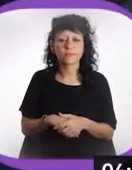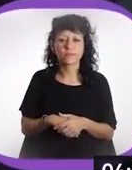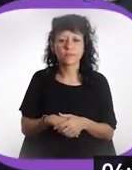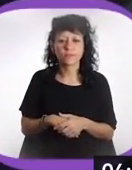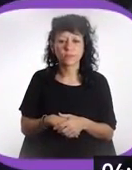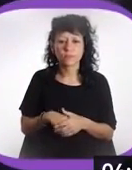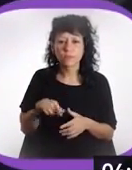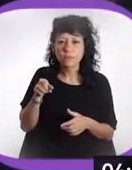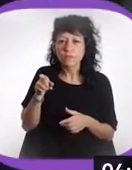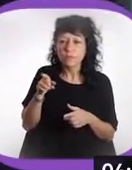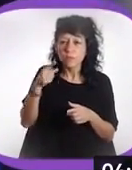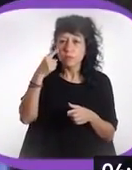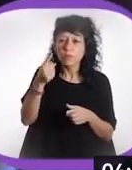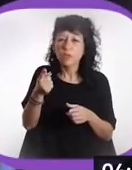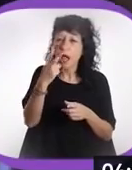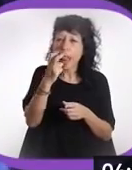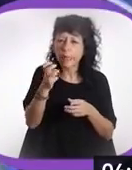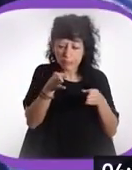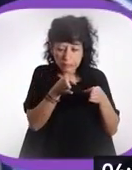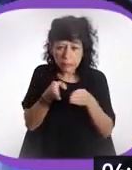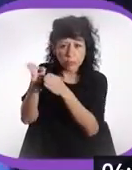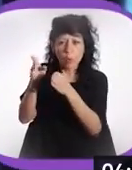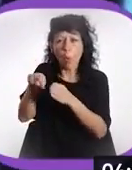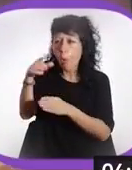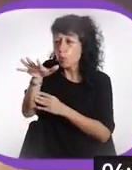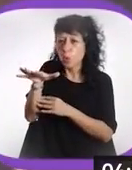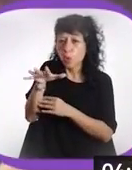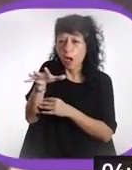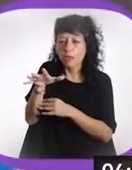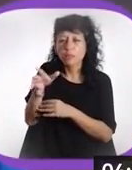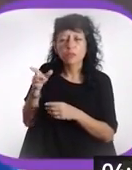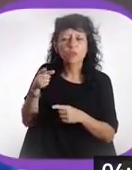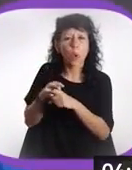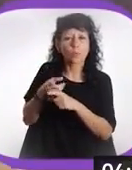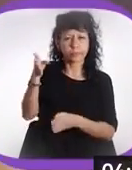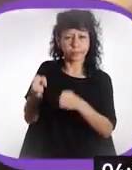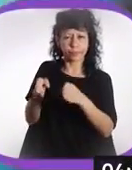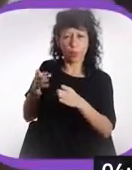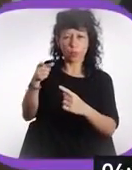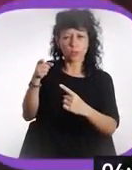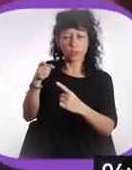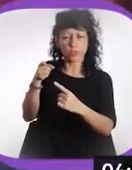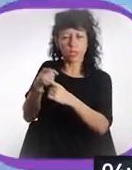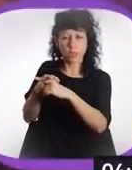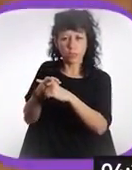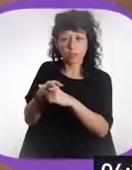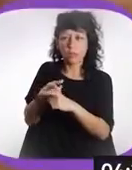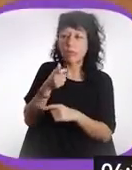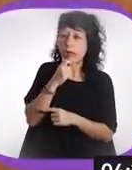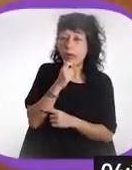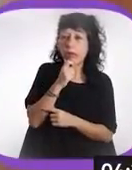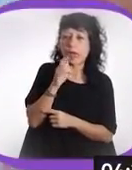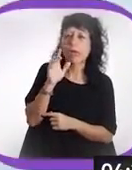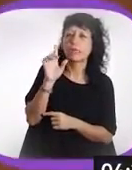Logró desviar parte de la energía de su nave y hacer un corto en los robots enemigos. Con una ráfaga PEM, claro.